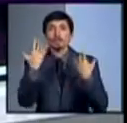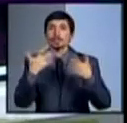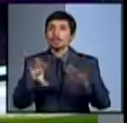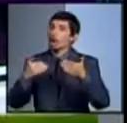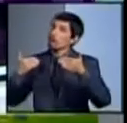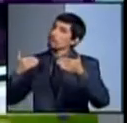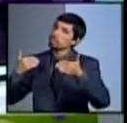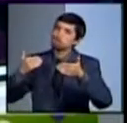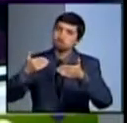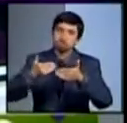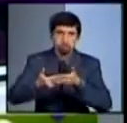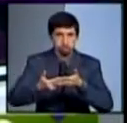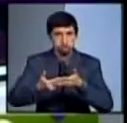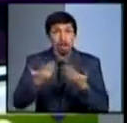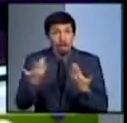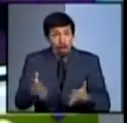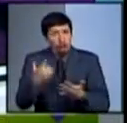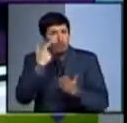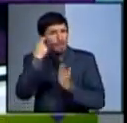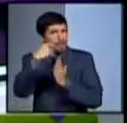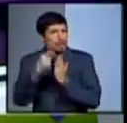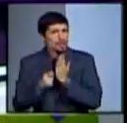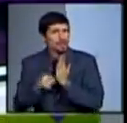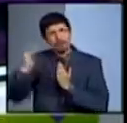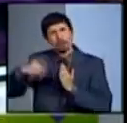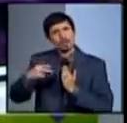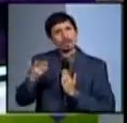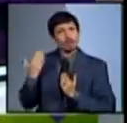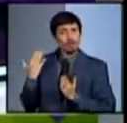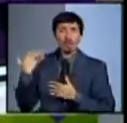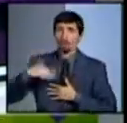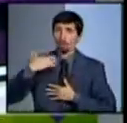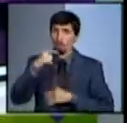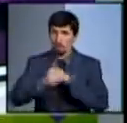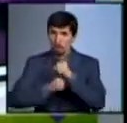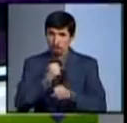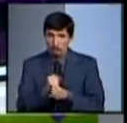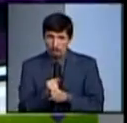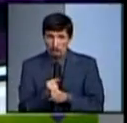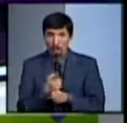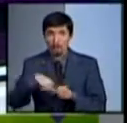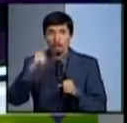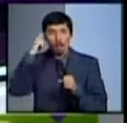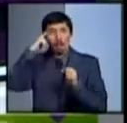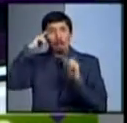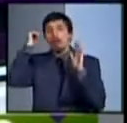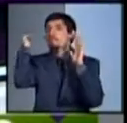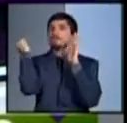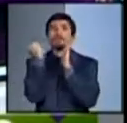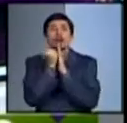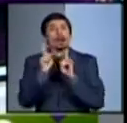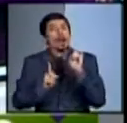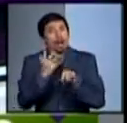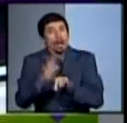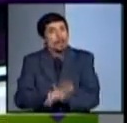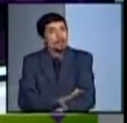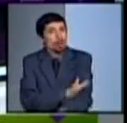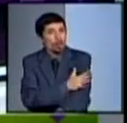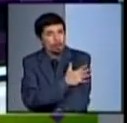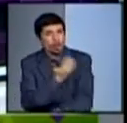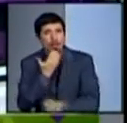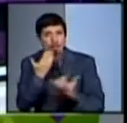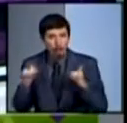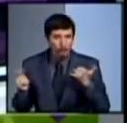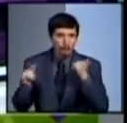Llega a su fin y es el momento para revisar las noticias más importantes de este año. Las que nos impactaron y emocionaron, las que nos